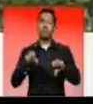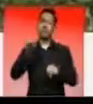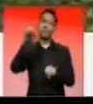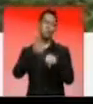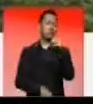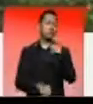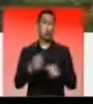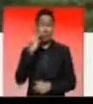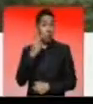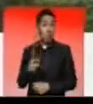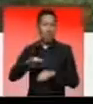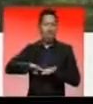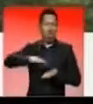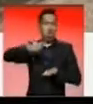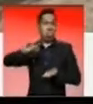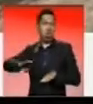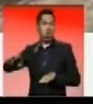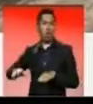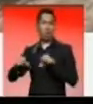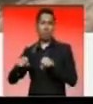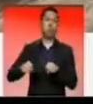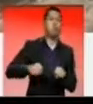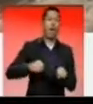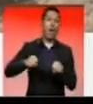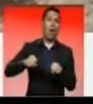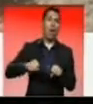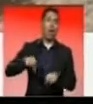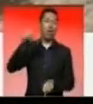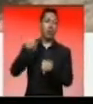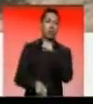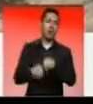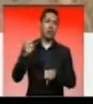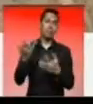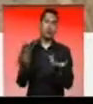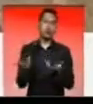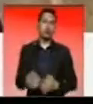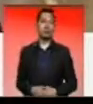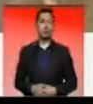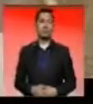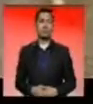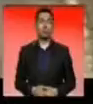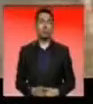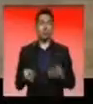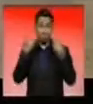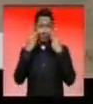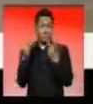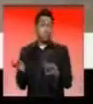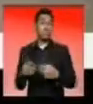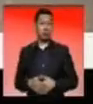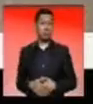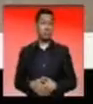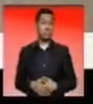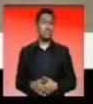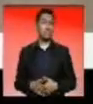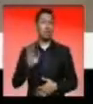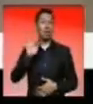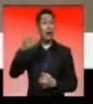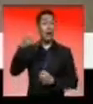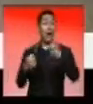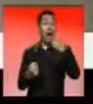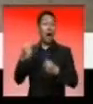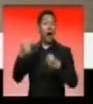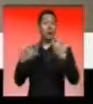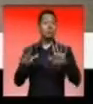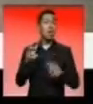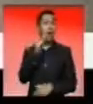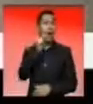no percatarse de la presencia de lodo y de piedras que caen desde la montaña. Sí, como puede visualizar usted al momento, esto sucedió el